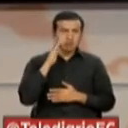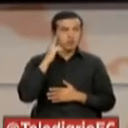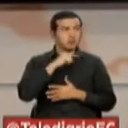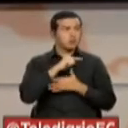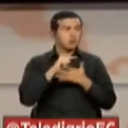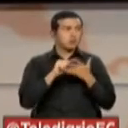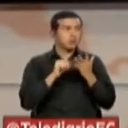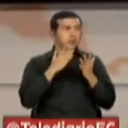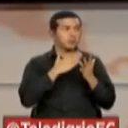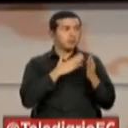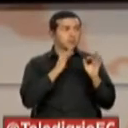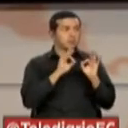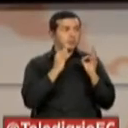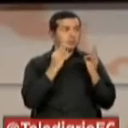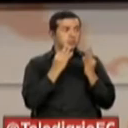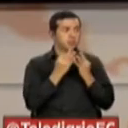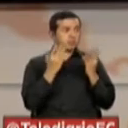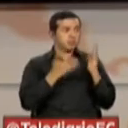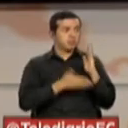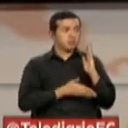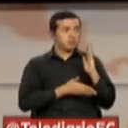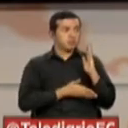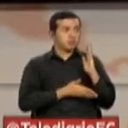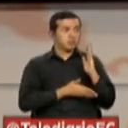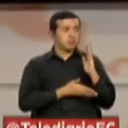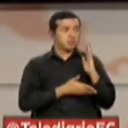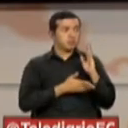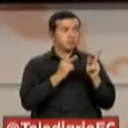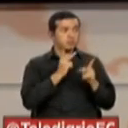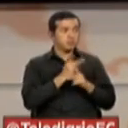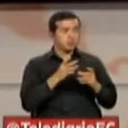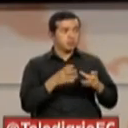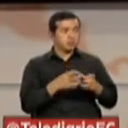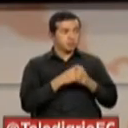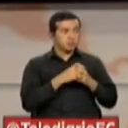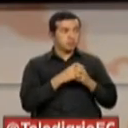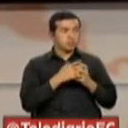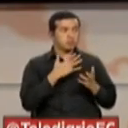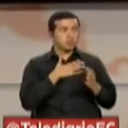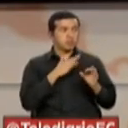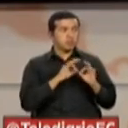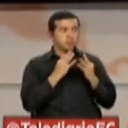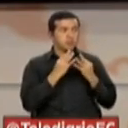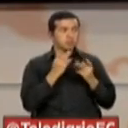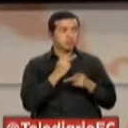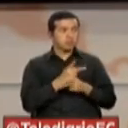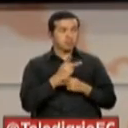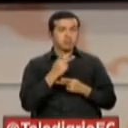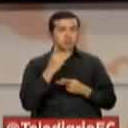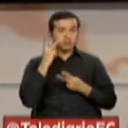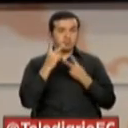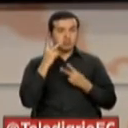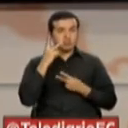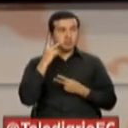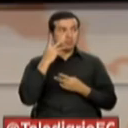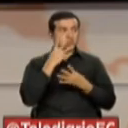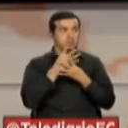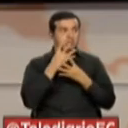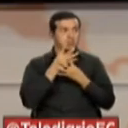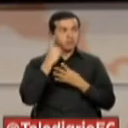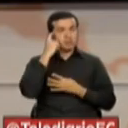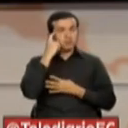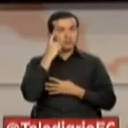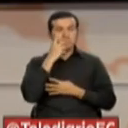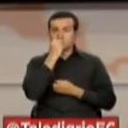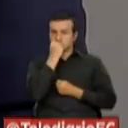que pedirle a mi familia que vaya, si sigue eso de la injuria, pues tendré que pedirle a mi familia que me vaya a visitar a la cárcel, porque no me parecería